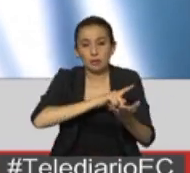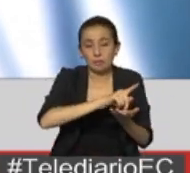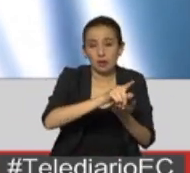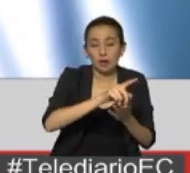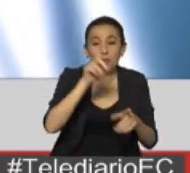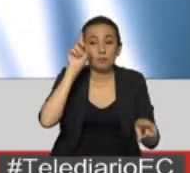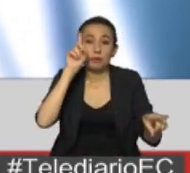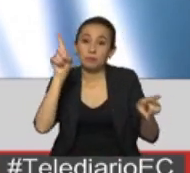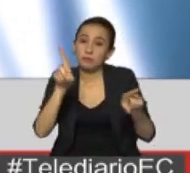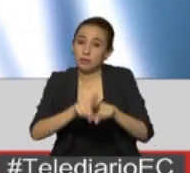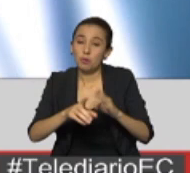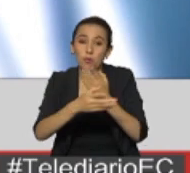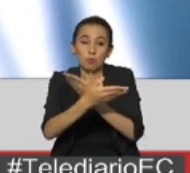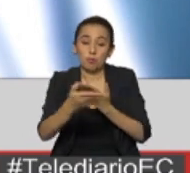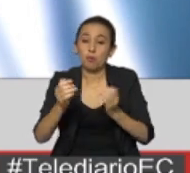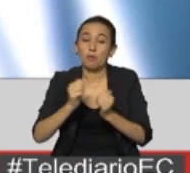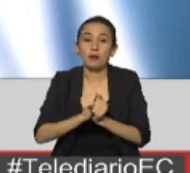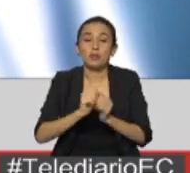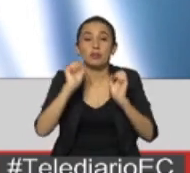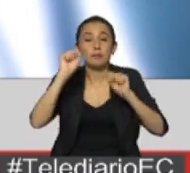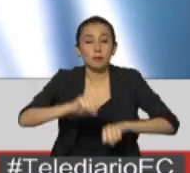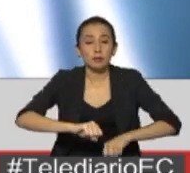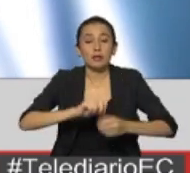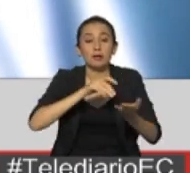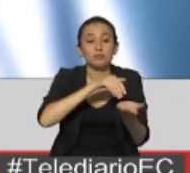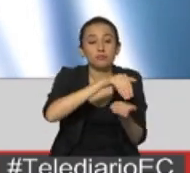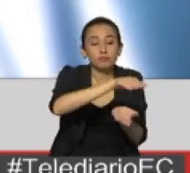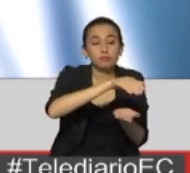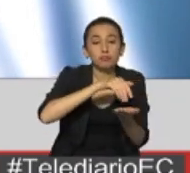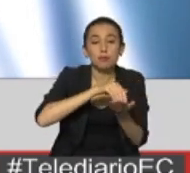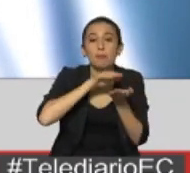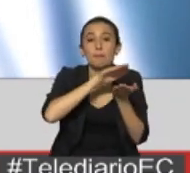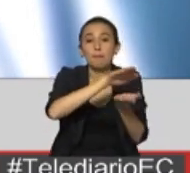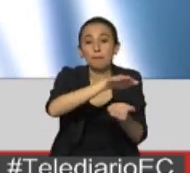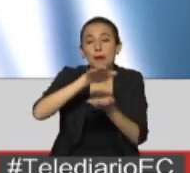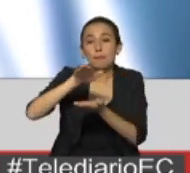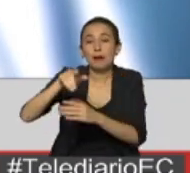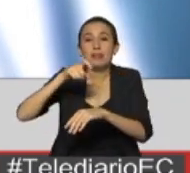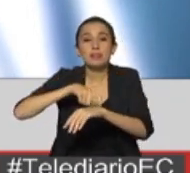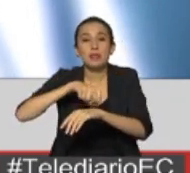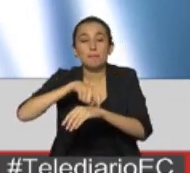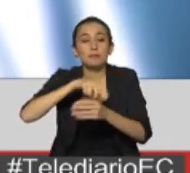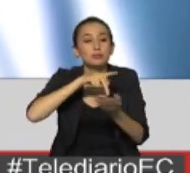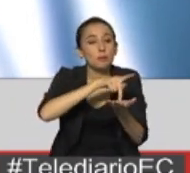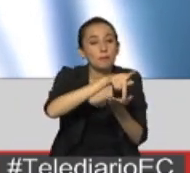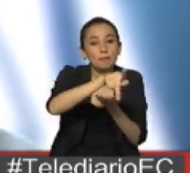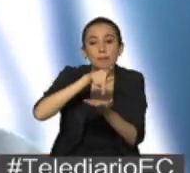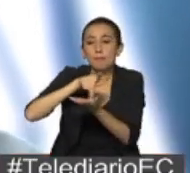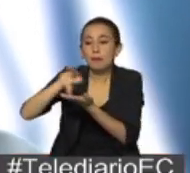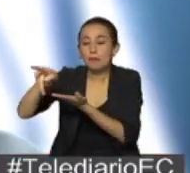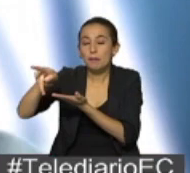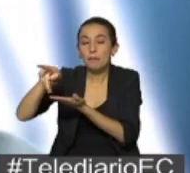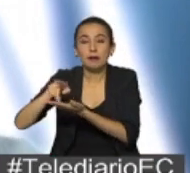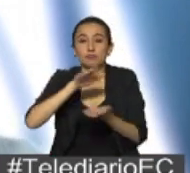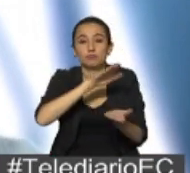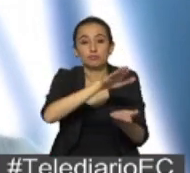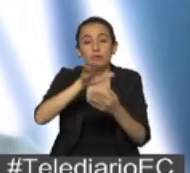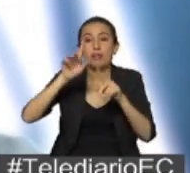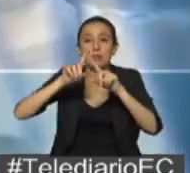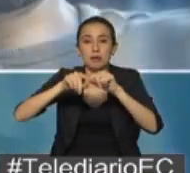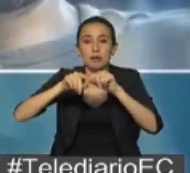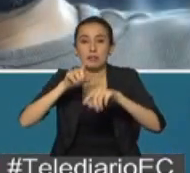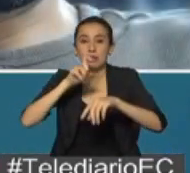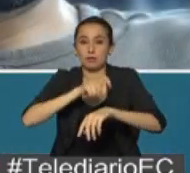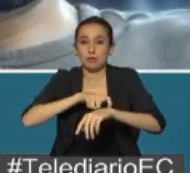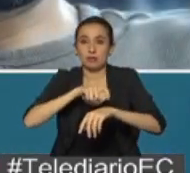partes para que ese diferimiento de pago pueda hacérselo hacia el fin del pago de todas sus cuotas. Tal